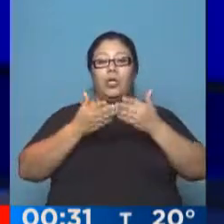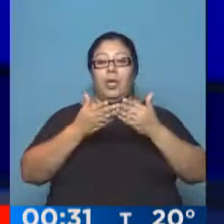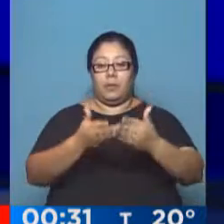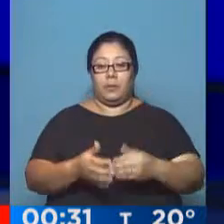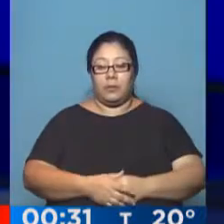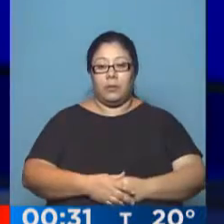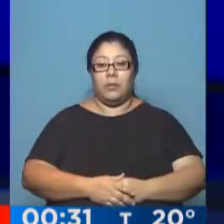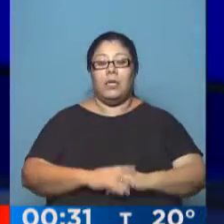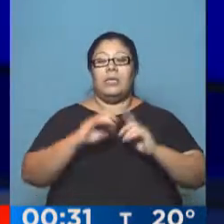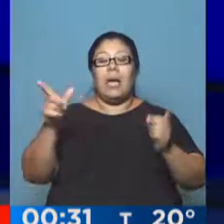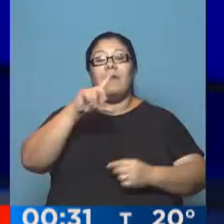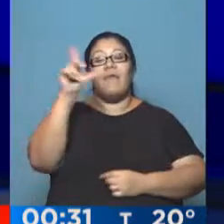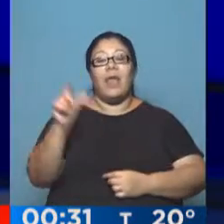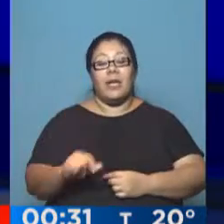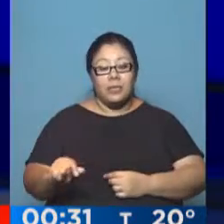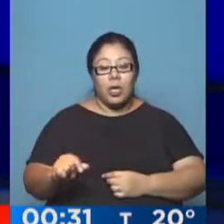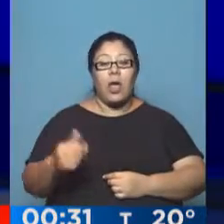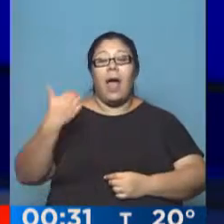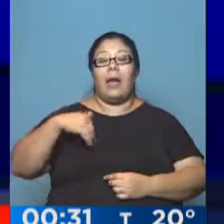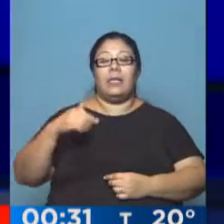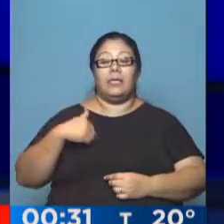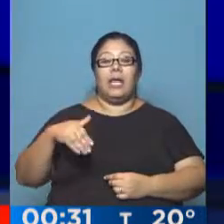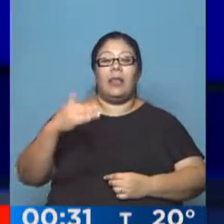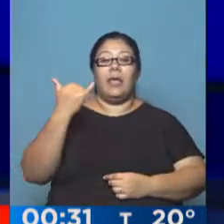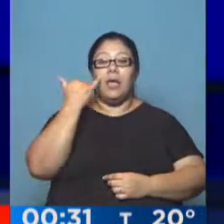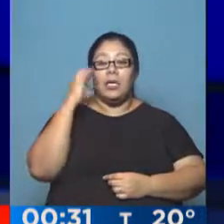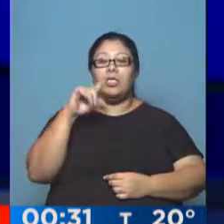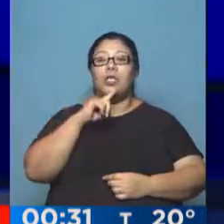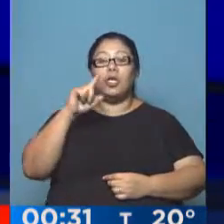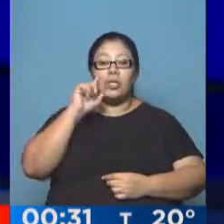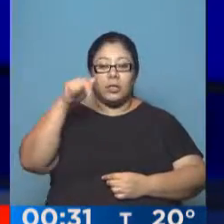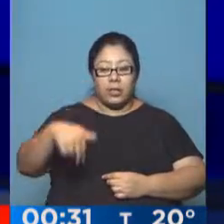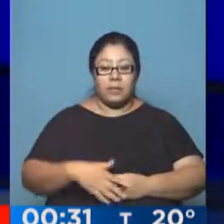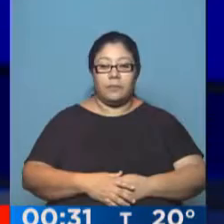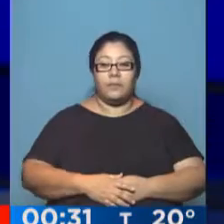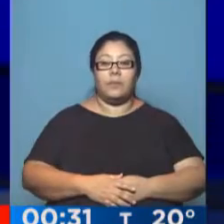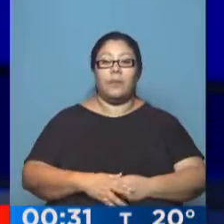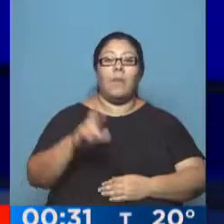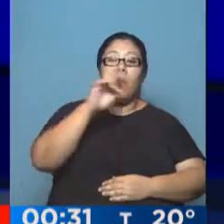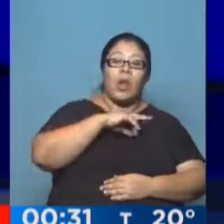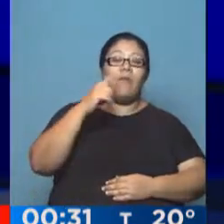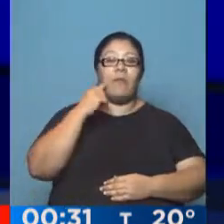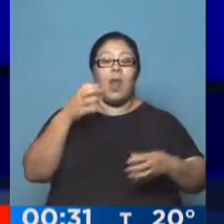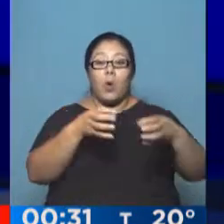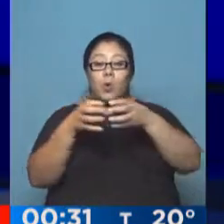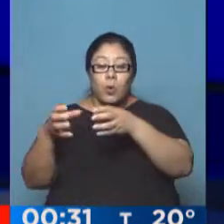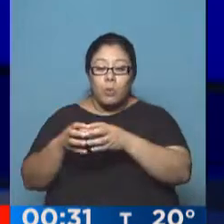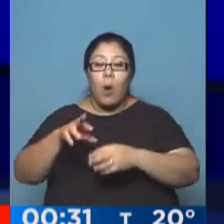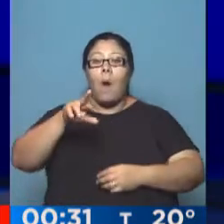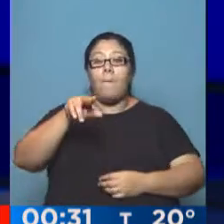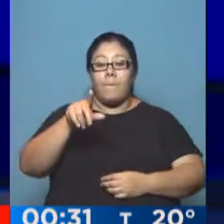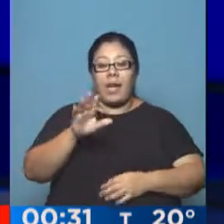también por la Federación Argentina de Yachting. Dentro de las 68 embarcaciones, entre las masculinas y las femeninas, estarán varias de las parejas que nos